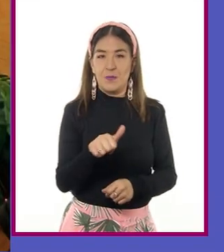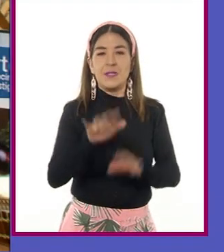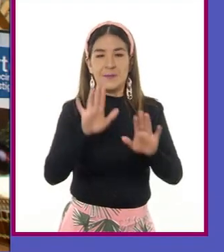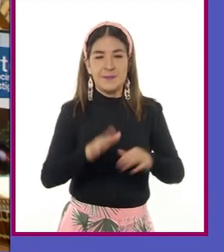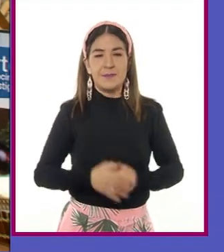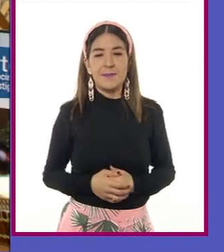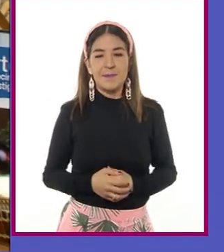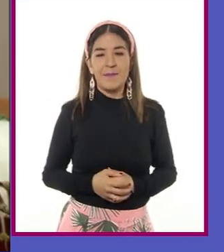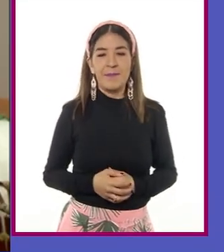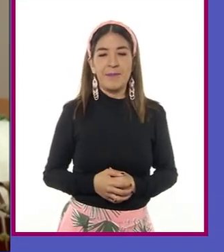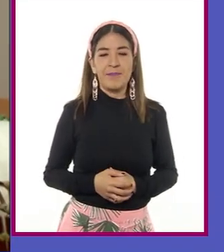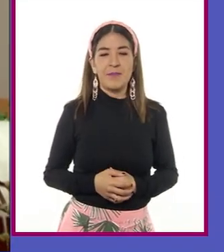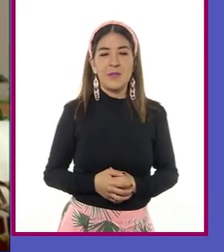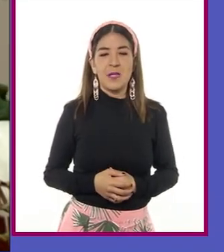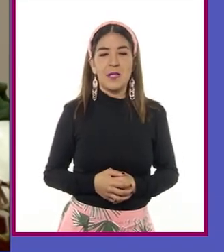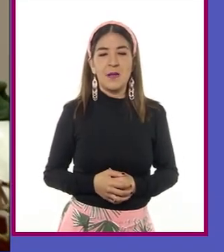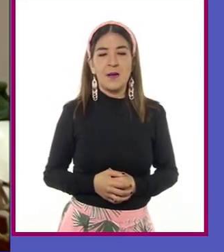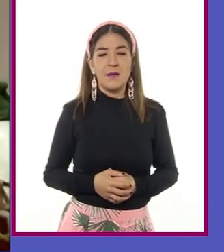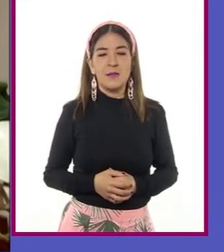extra verde.